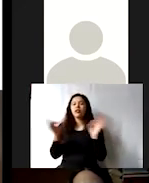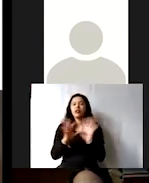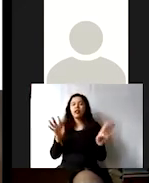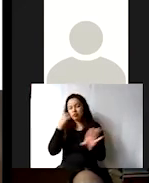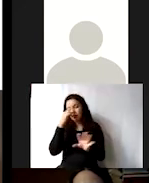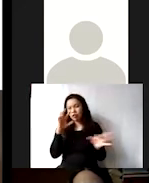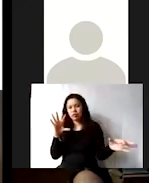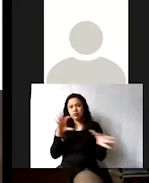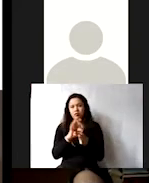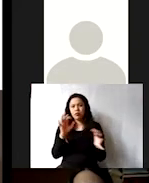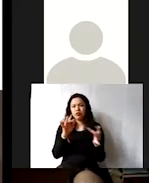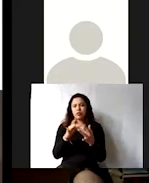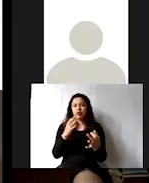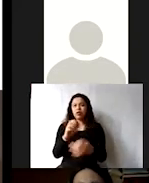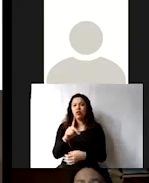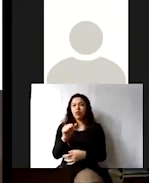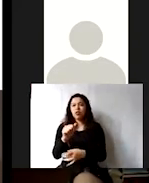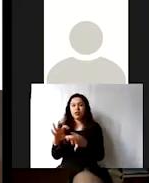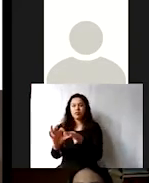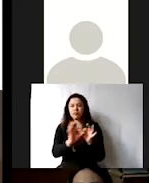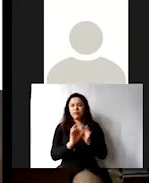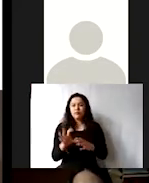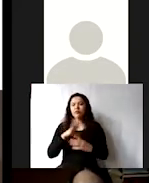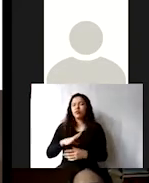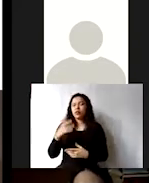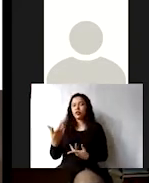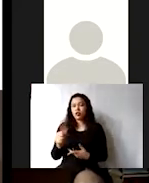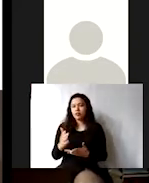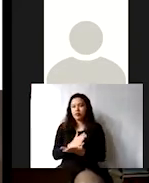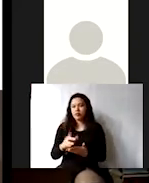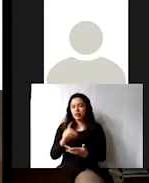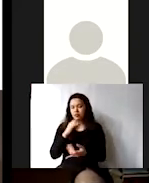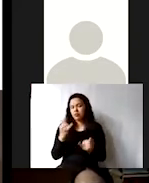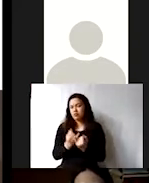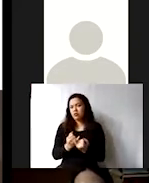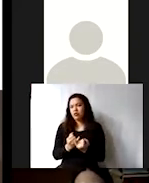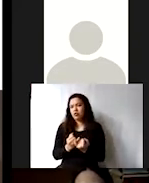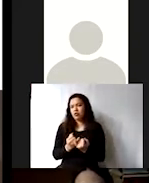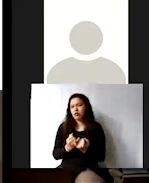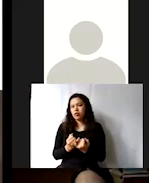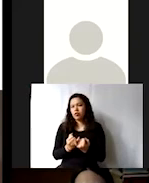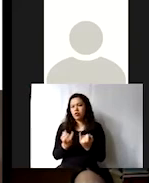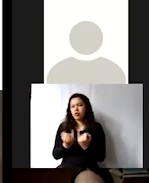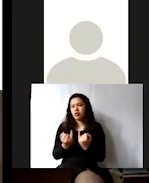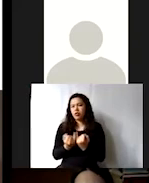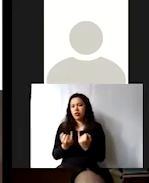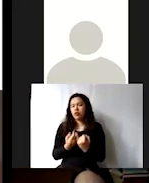la conexión que hay entre todos los ODS, o varios de ellos, y consecuentemente la importancia también con la